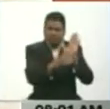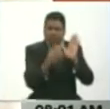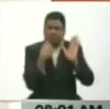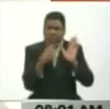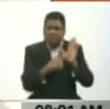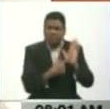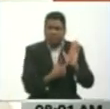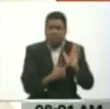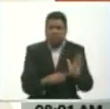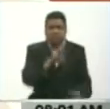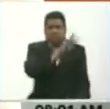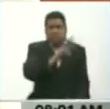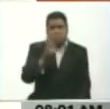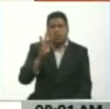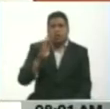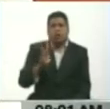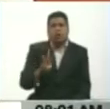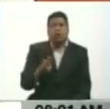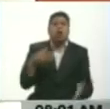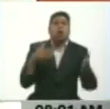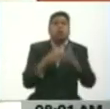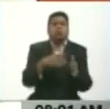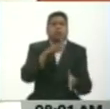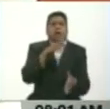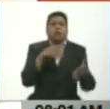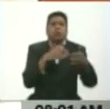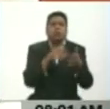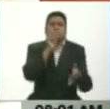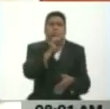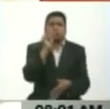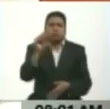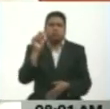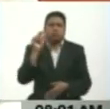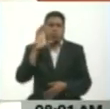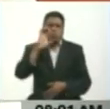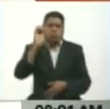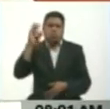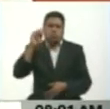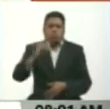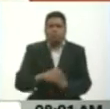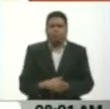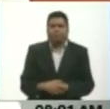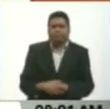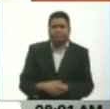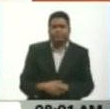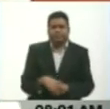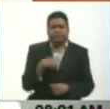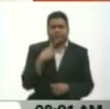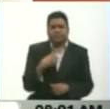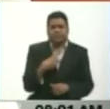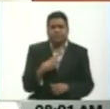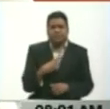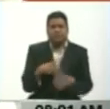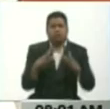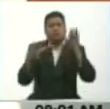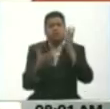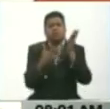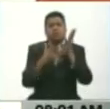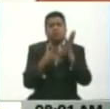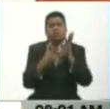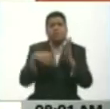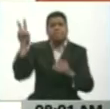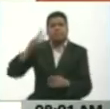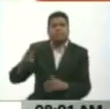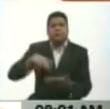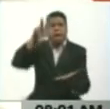llama contrapunto.com, que lo publicó. Reporte sobre la radiodifusión, distribución de la información y distribución de tecnología de ilusión. Esto fue el